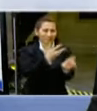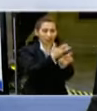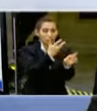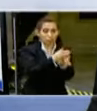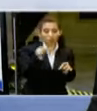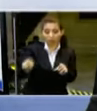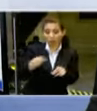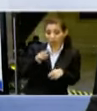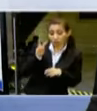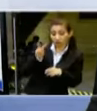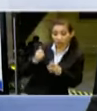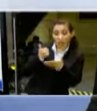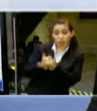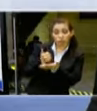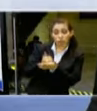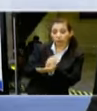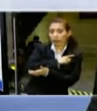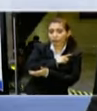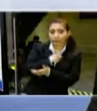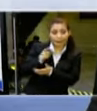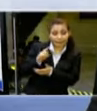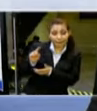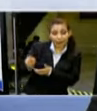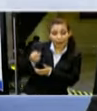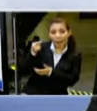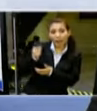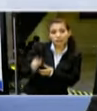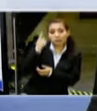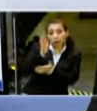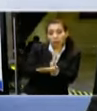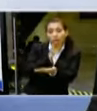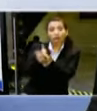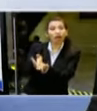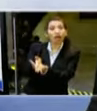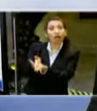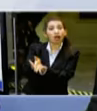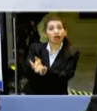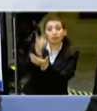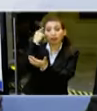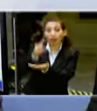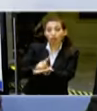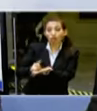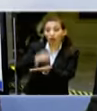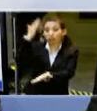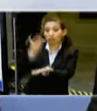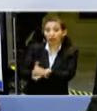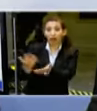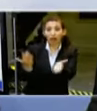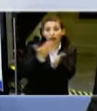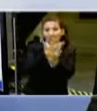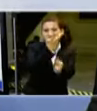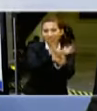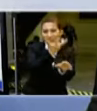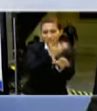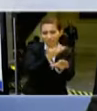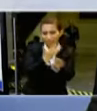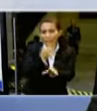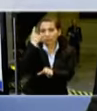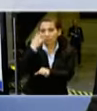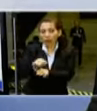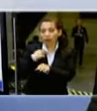el grueso de la ayuda sigue siendo para interdicción, para que las drogas no entren a Estados Unidos, y